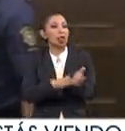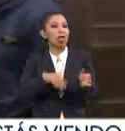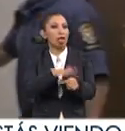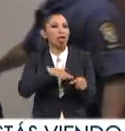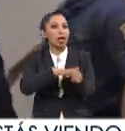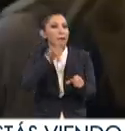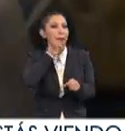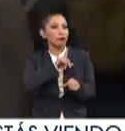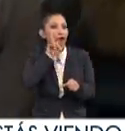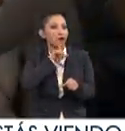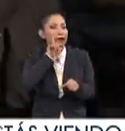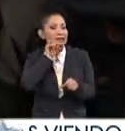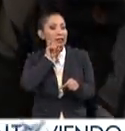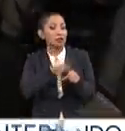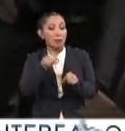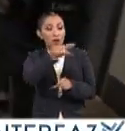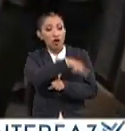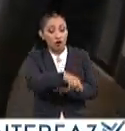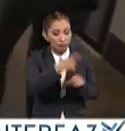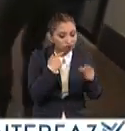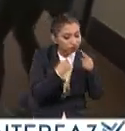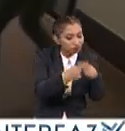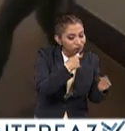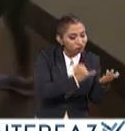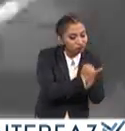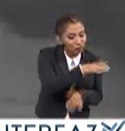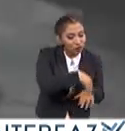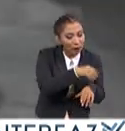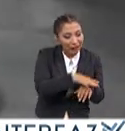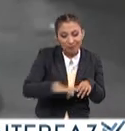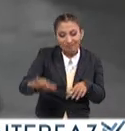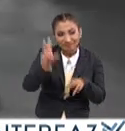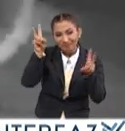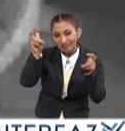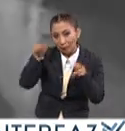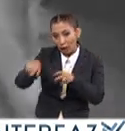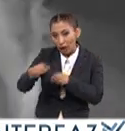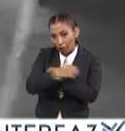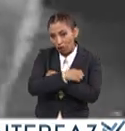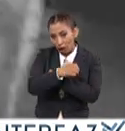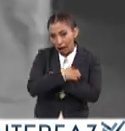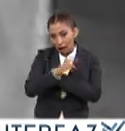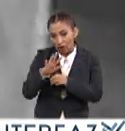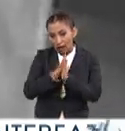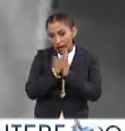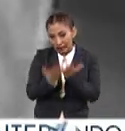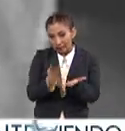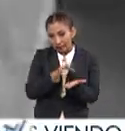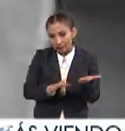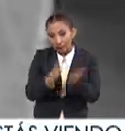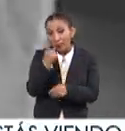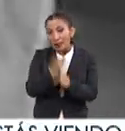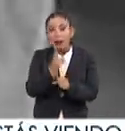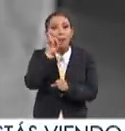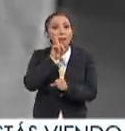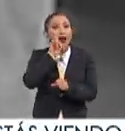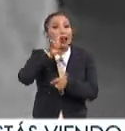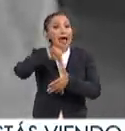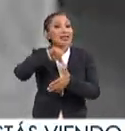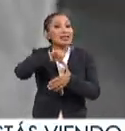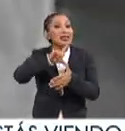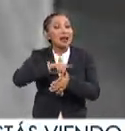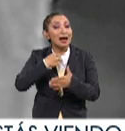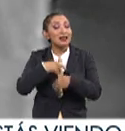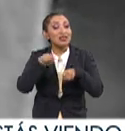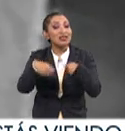hacia mujeres, por lo que la Academia Sueca determinó. En el ámbito relacionado con la educación y la literatura, la primera mujer